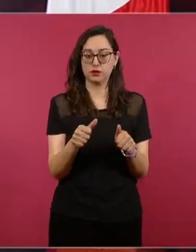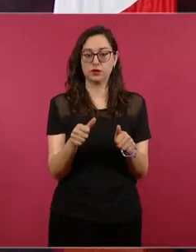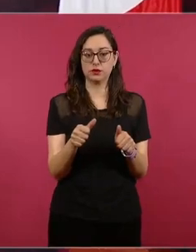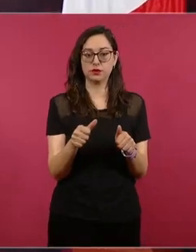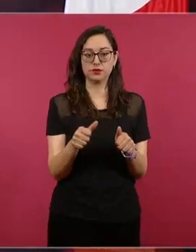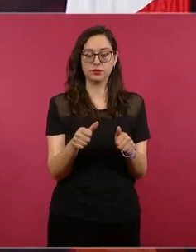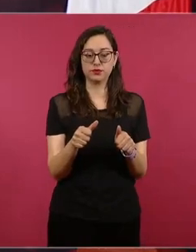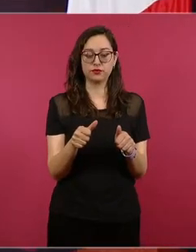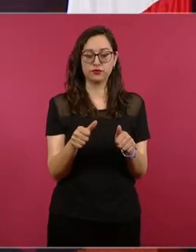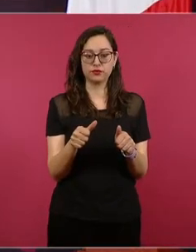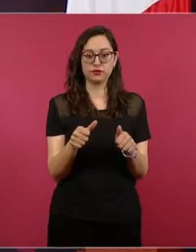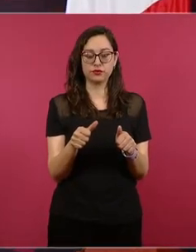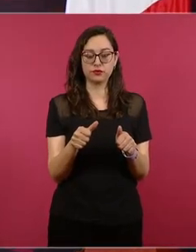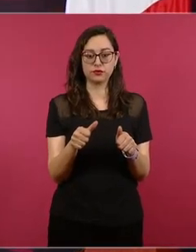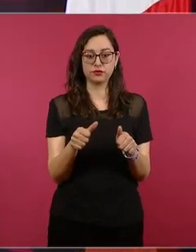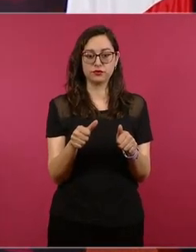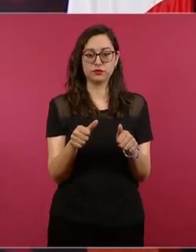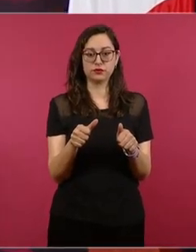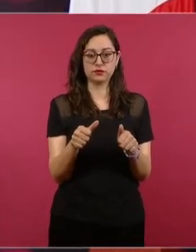Y